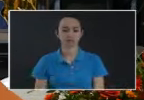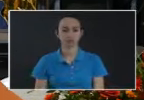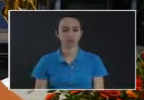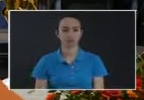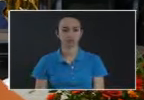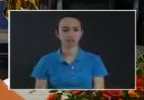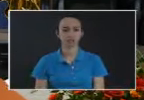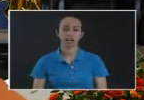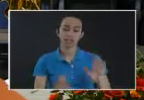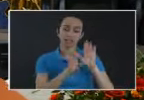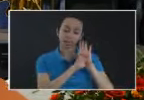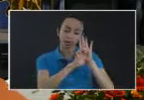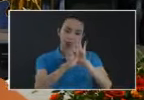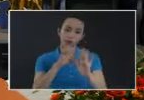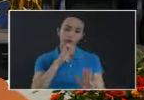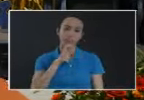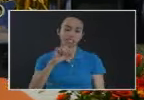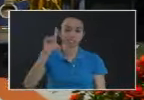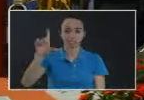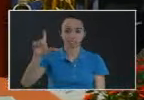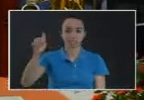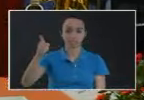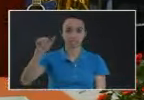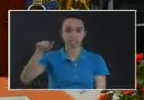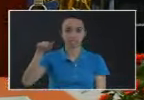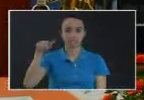La figura es Lázaro. Lázaro salió de la tumba.